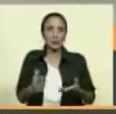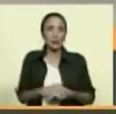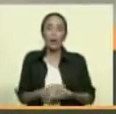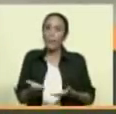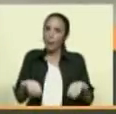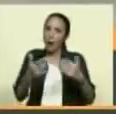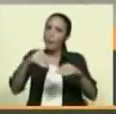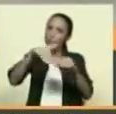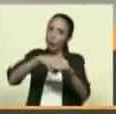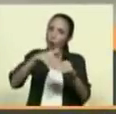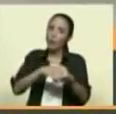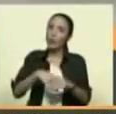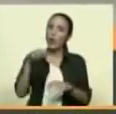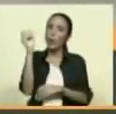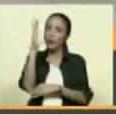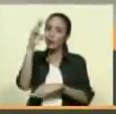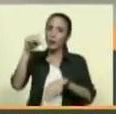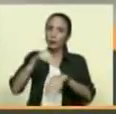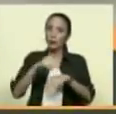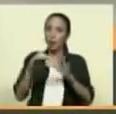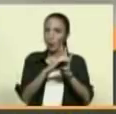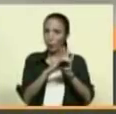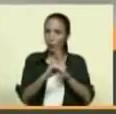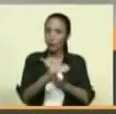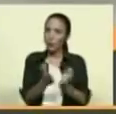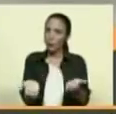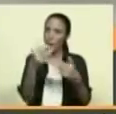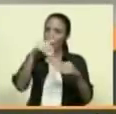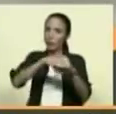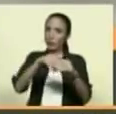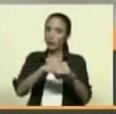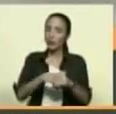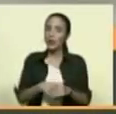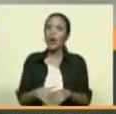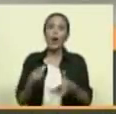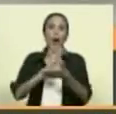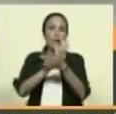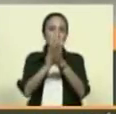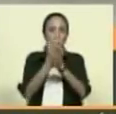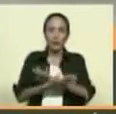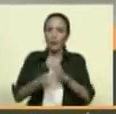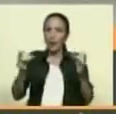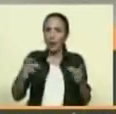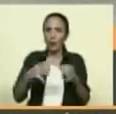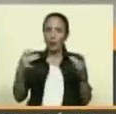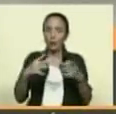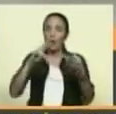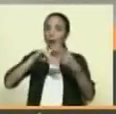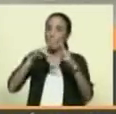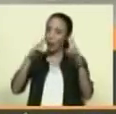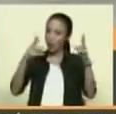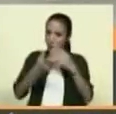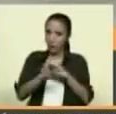voten por la Asamblea Nacional Constituyente y les traeré la paz. Y la paz les